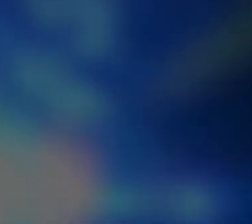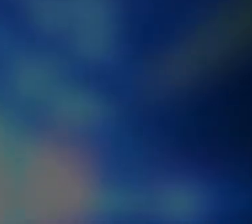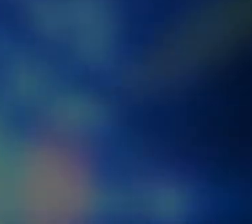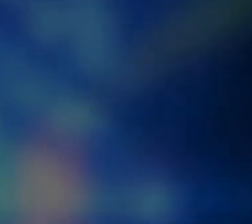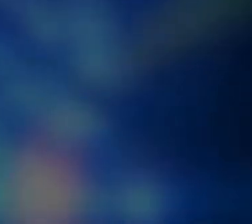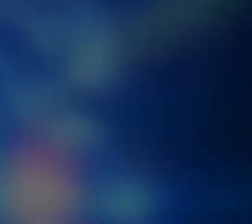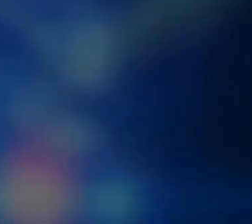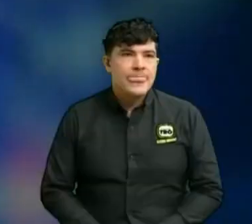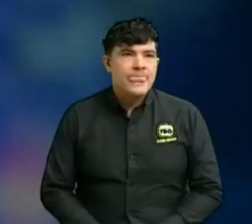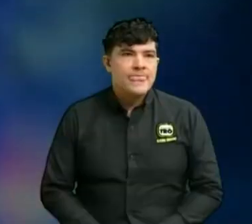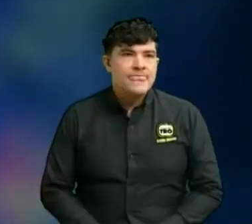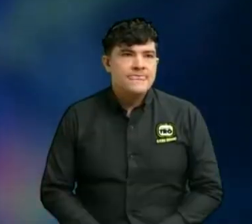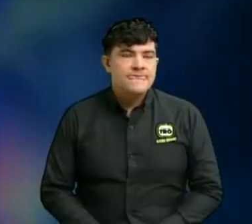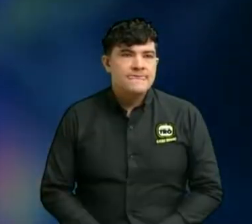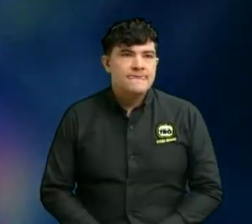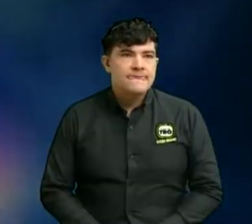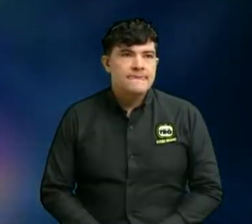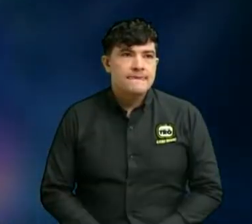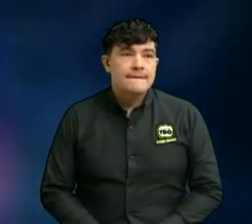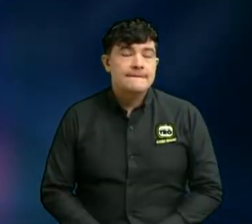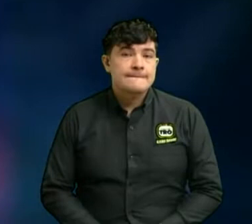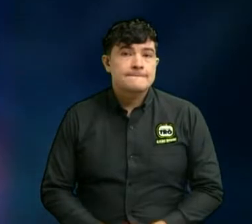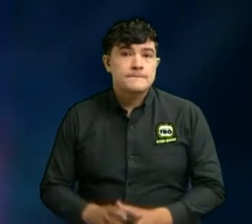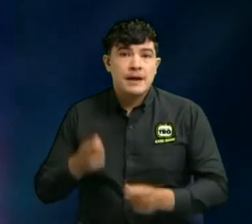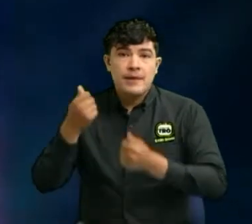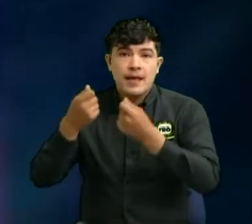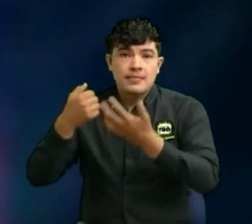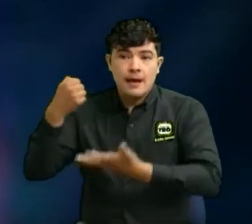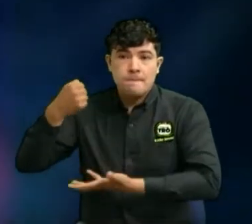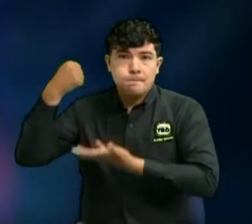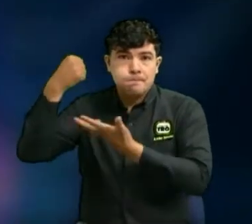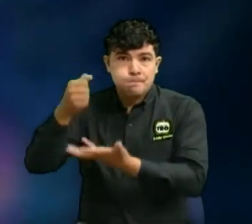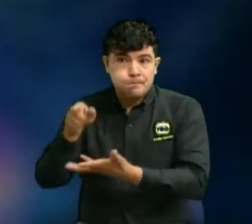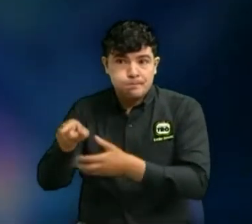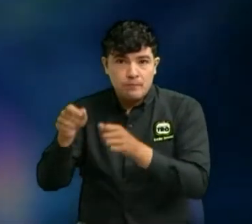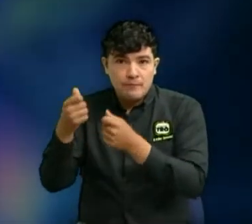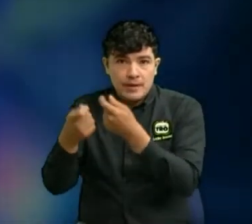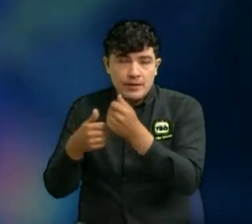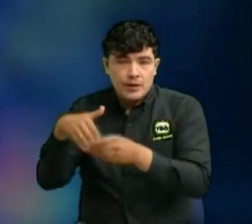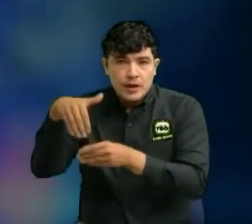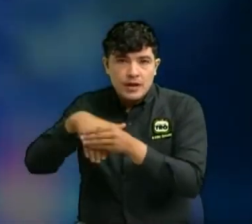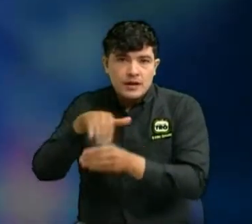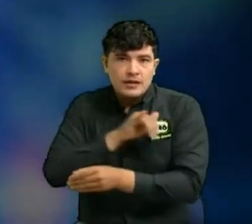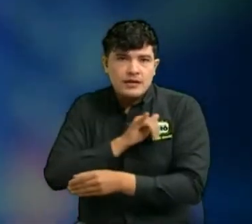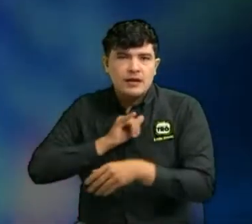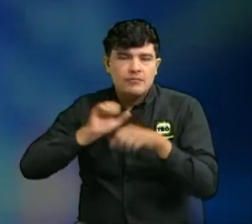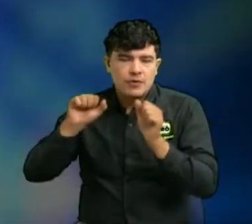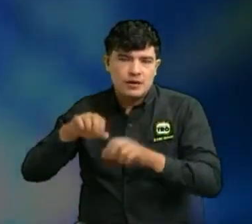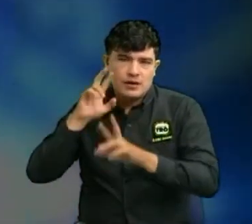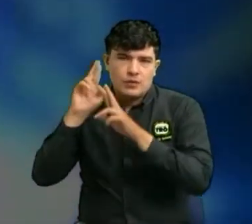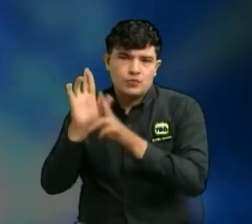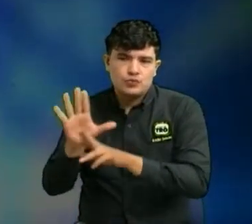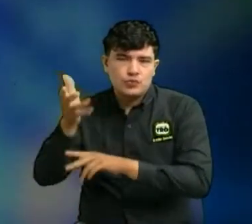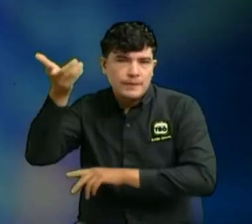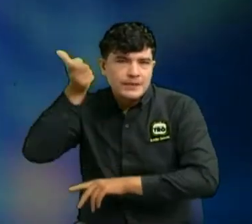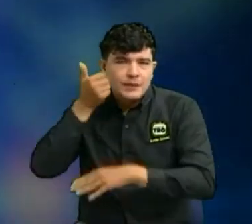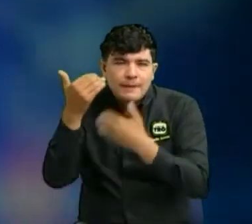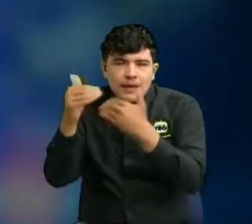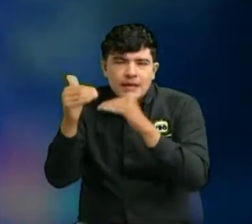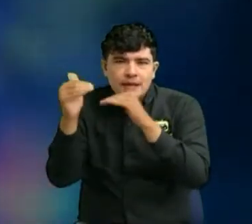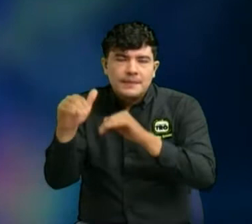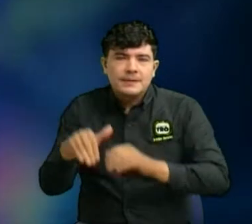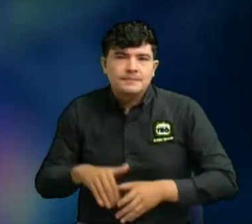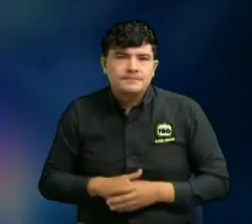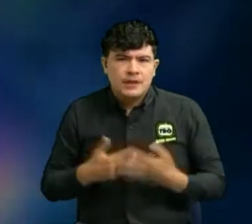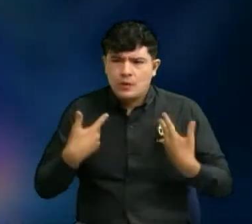por capital. Para esto se debe tener el ahorro suficiente para obtener por lo menos una pensión de salario mínimo. Esto se podrá